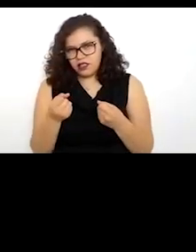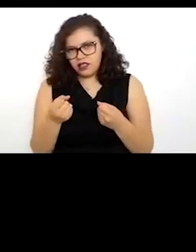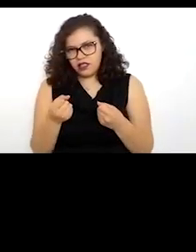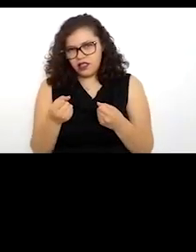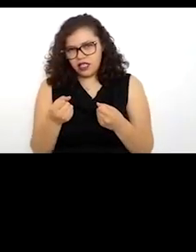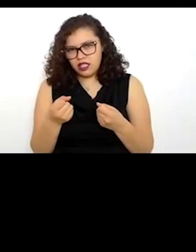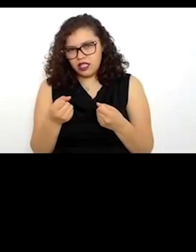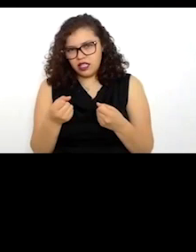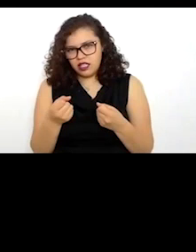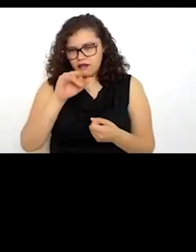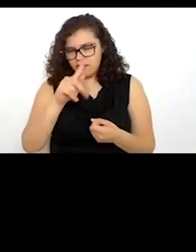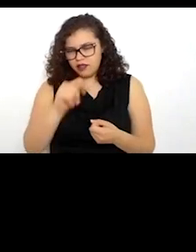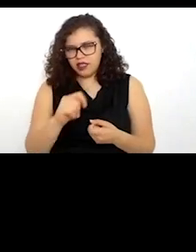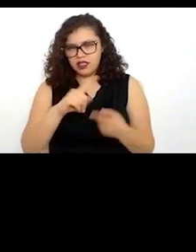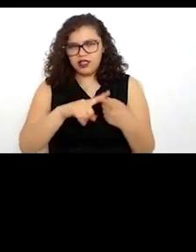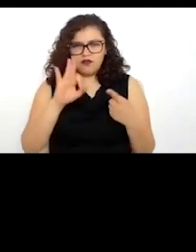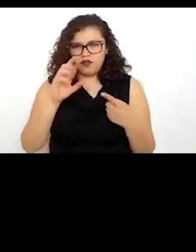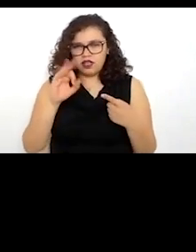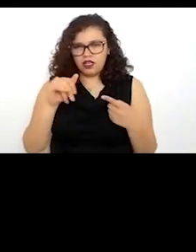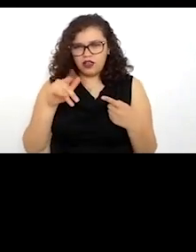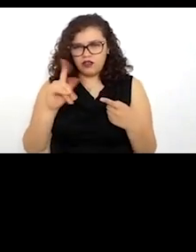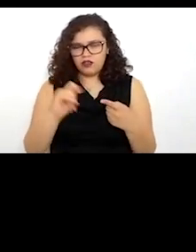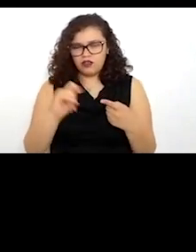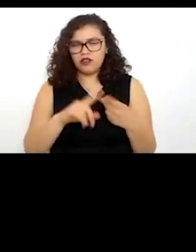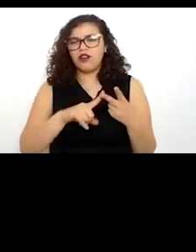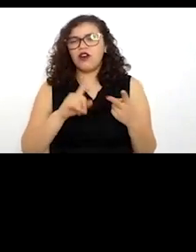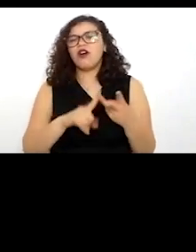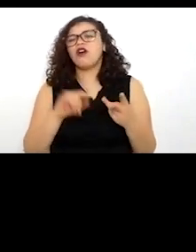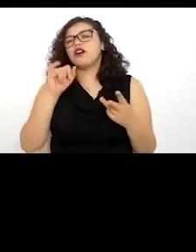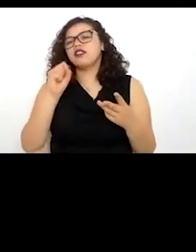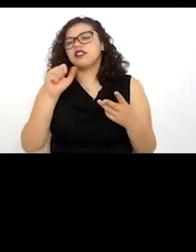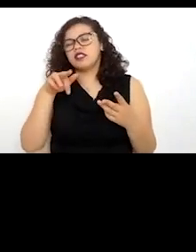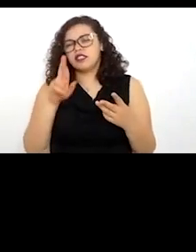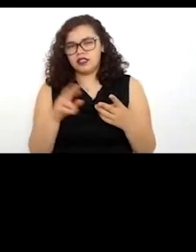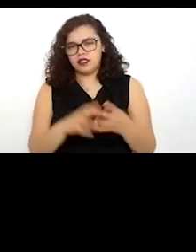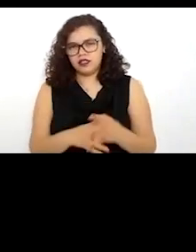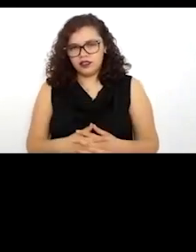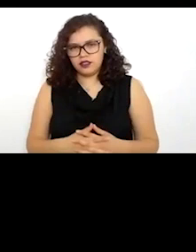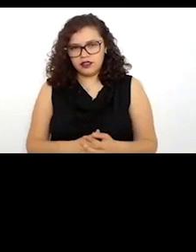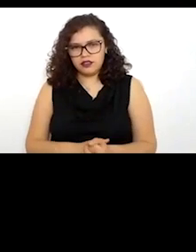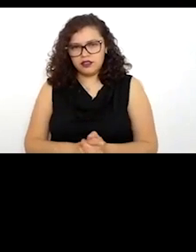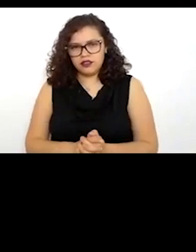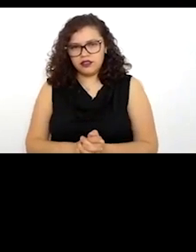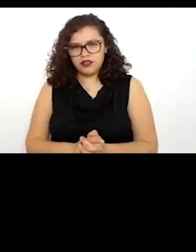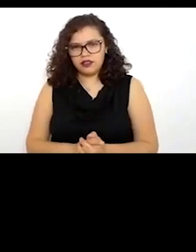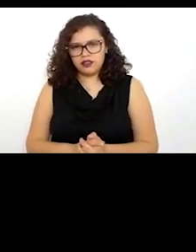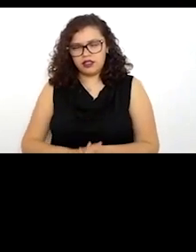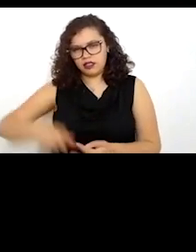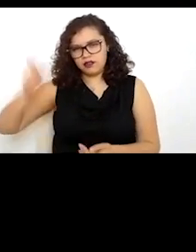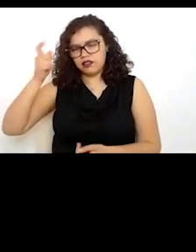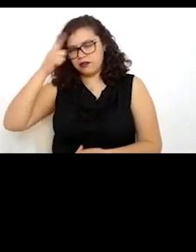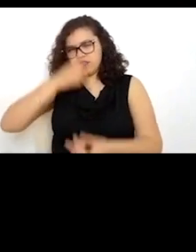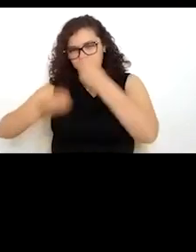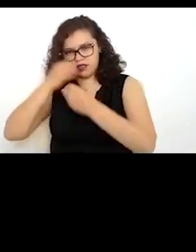el IMSS, el FONACOT o incluso el ISR, que estamos hablando de retenciones fiscales. El tema de pensión alimenticia, también